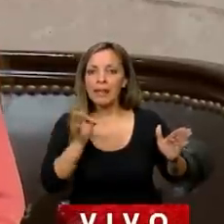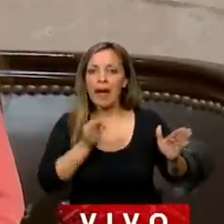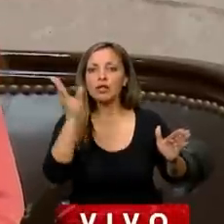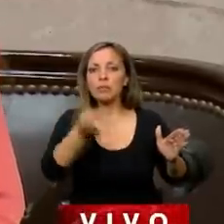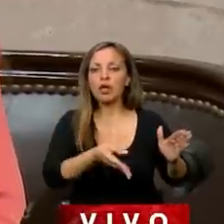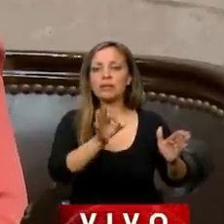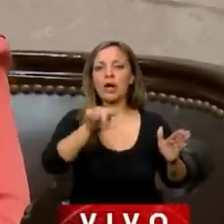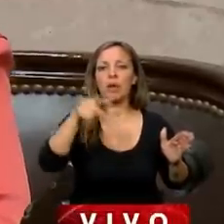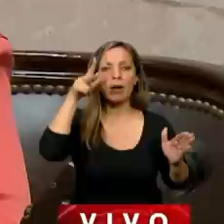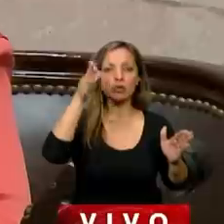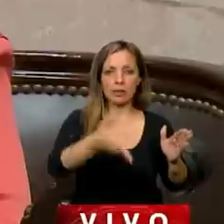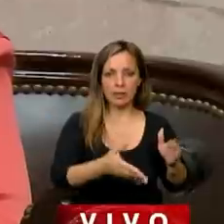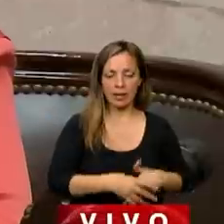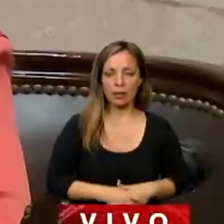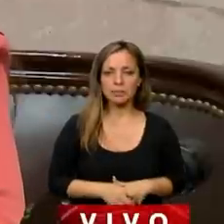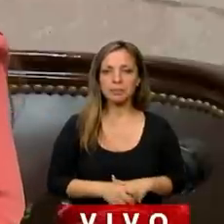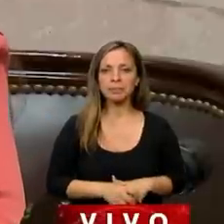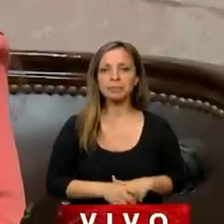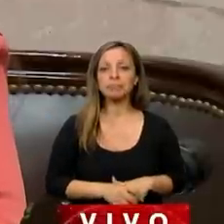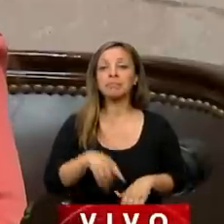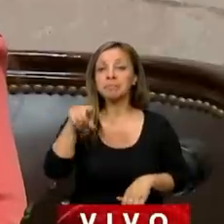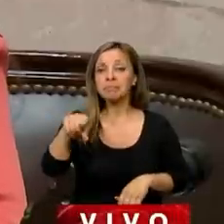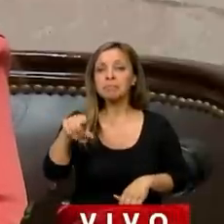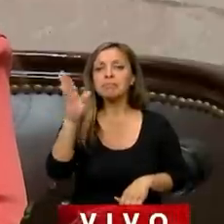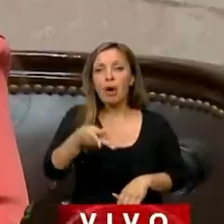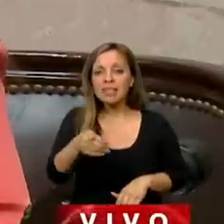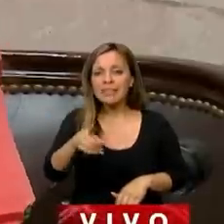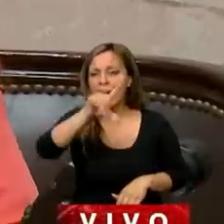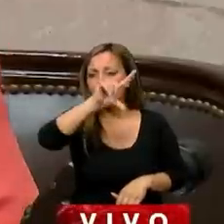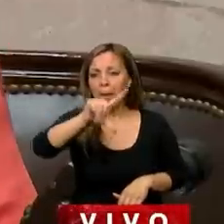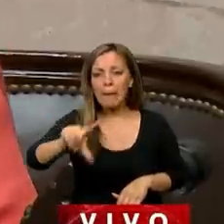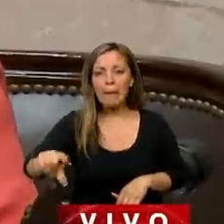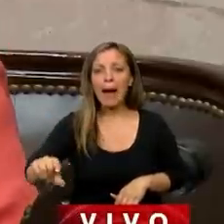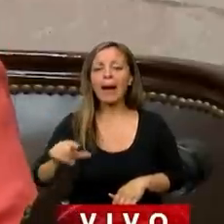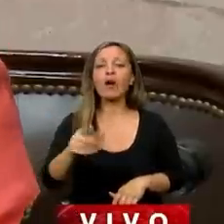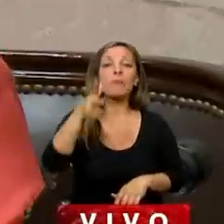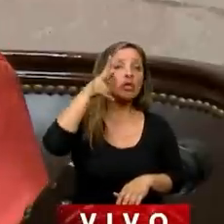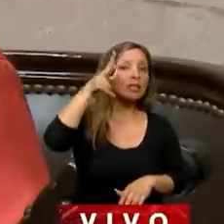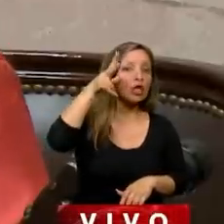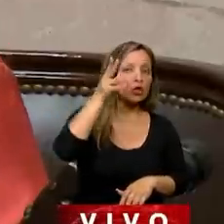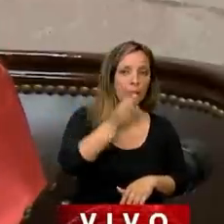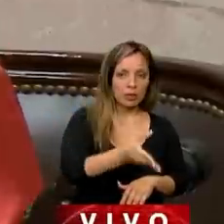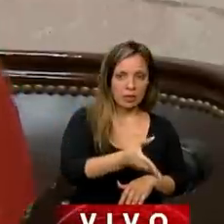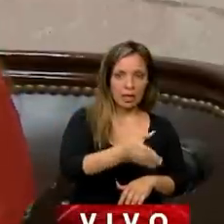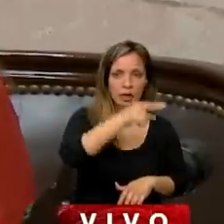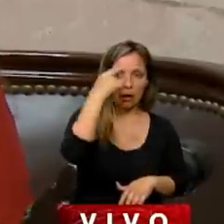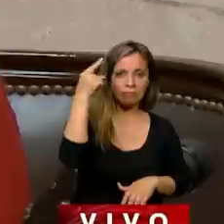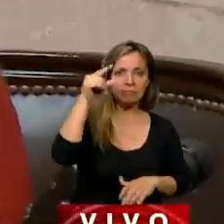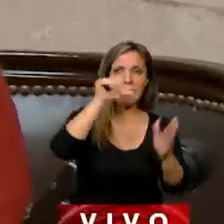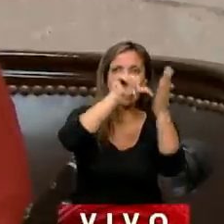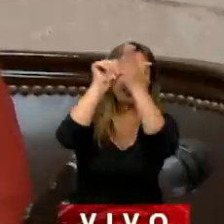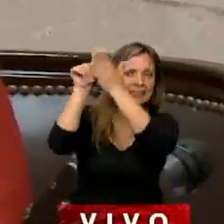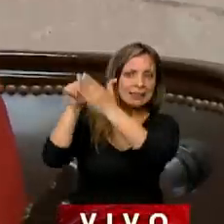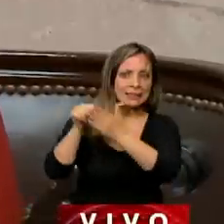del 0,8%, uno de los más bajos entre el 88% de naciones que